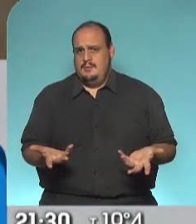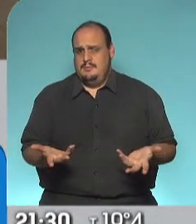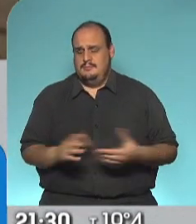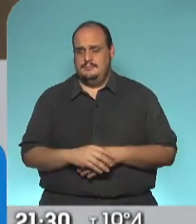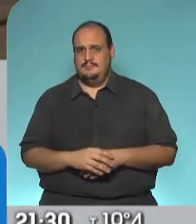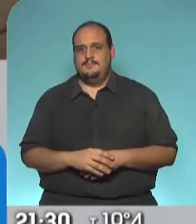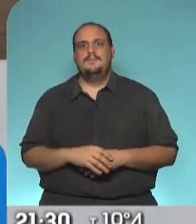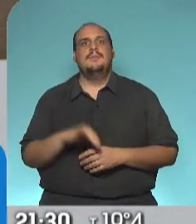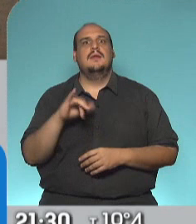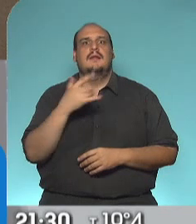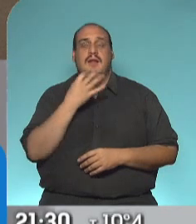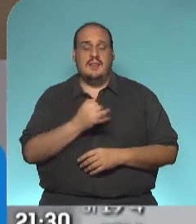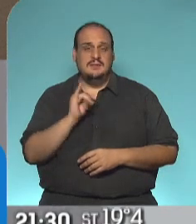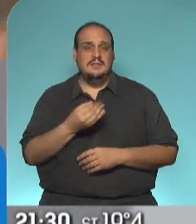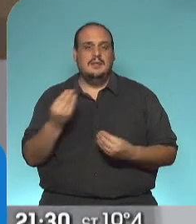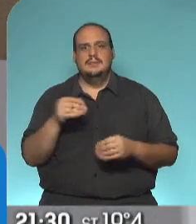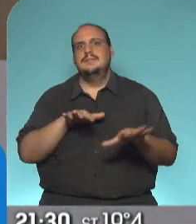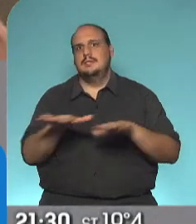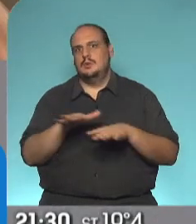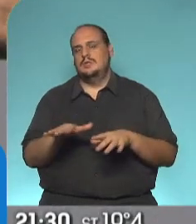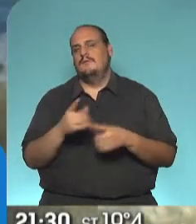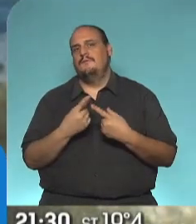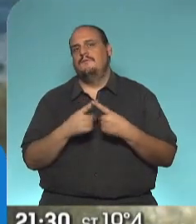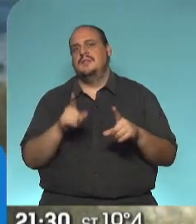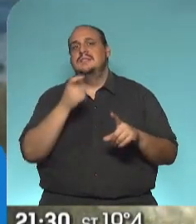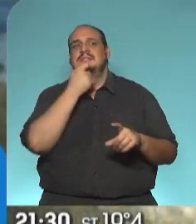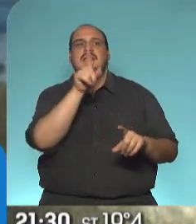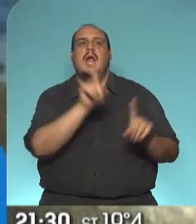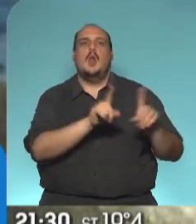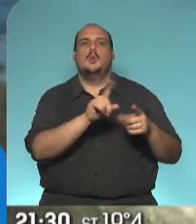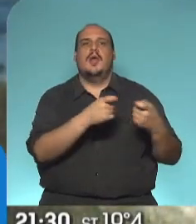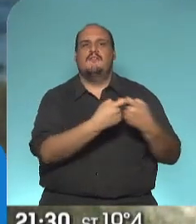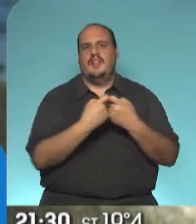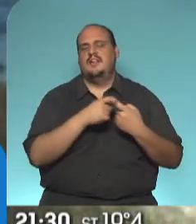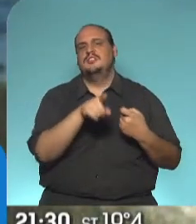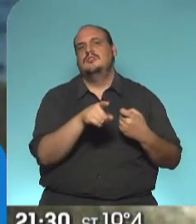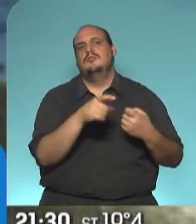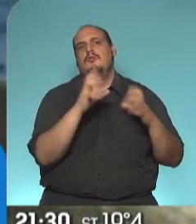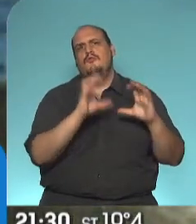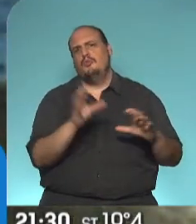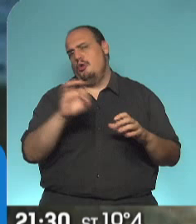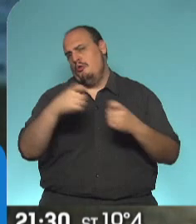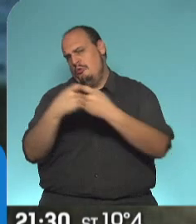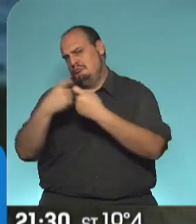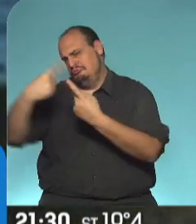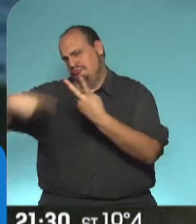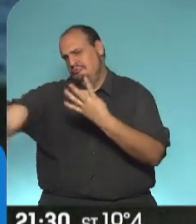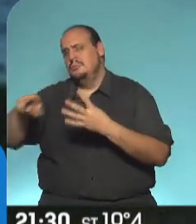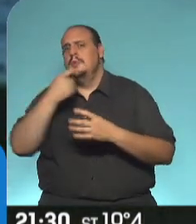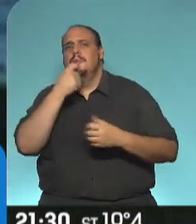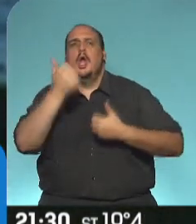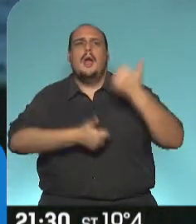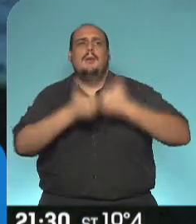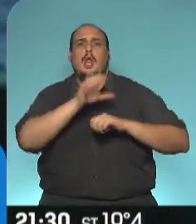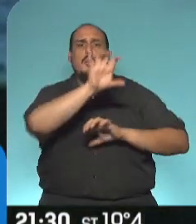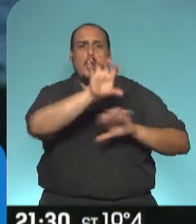lo que sí es cierto es que esta situación excepcional si eventualmente alguna federación no solamente de fútbol de cualquier otro deporte decidiera hacer un campeonato en alguna